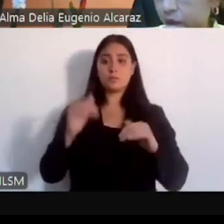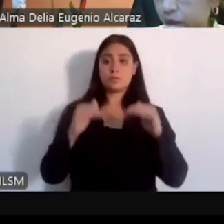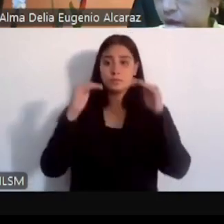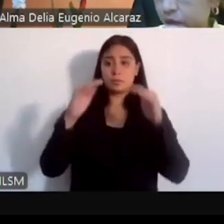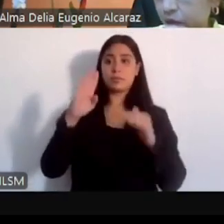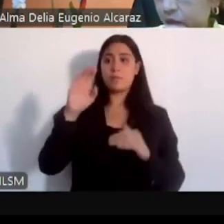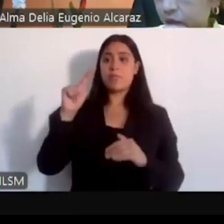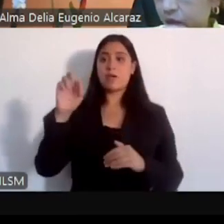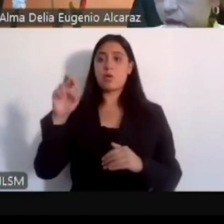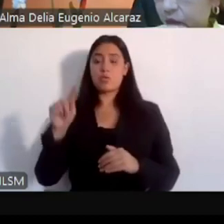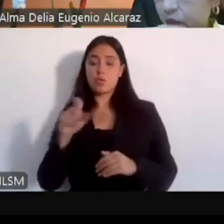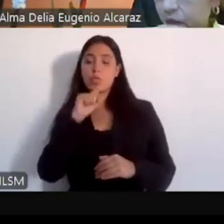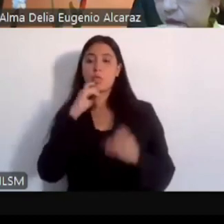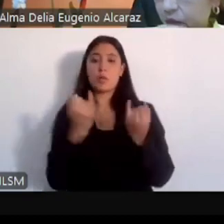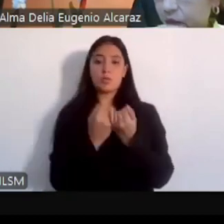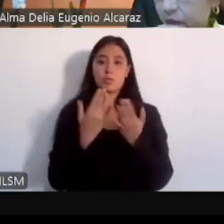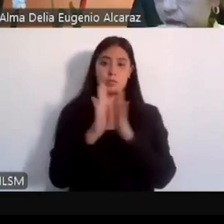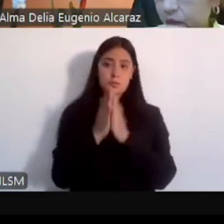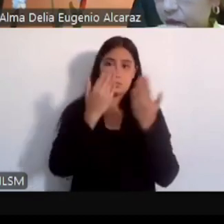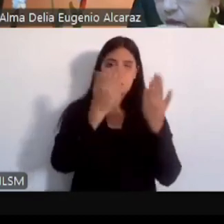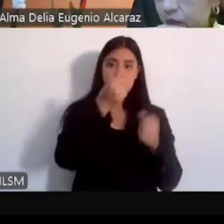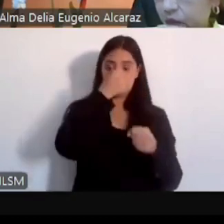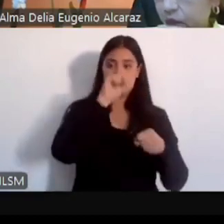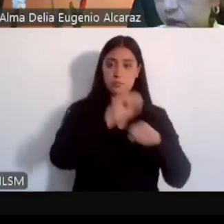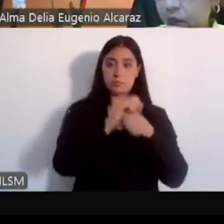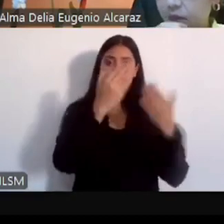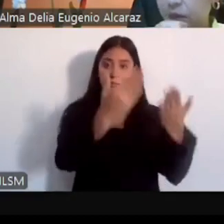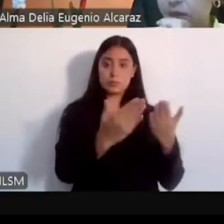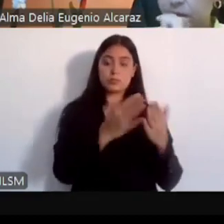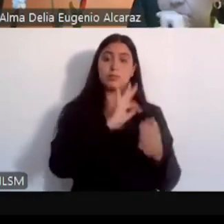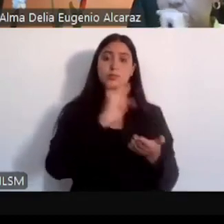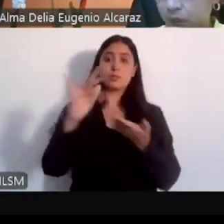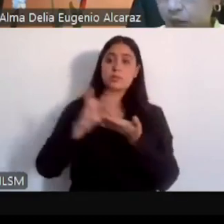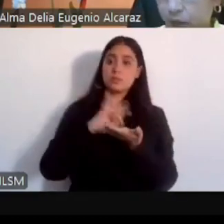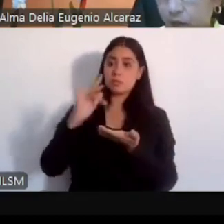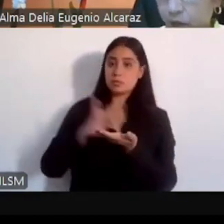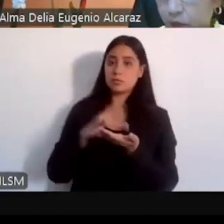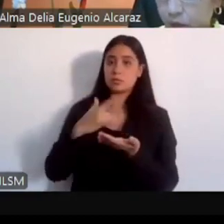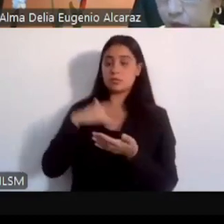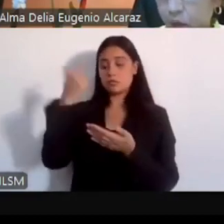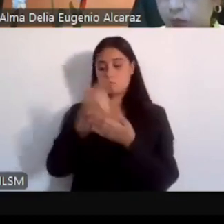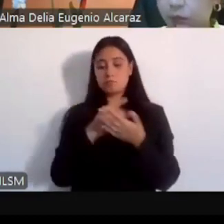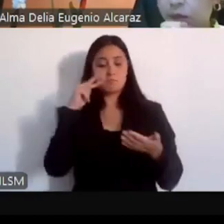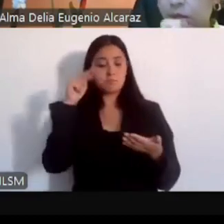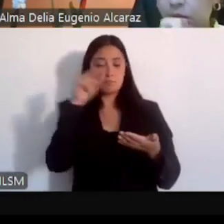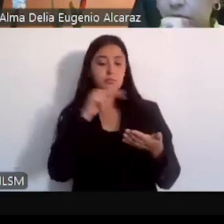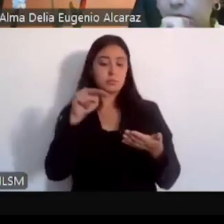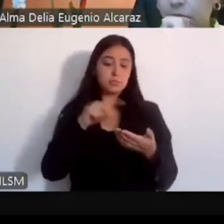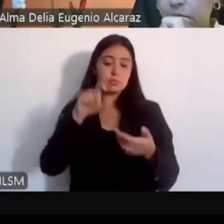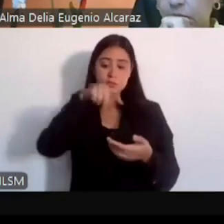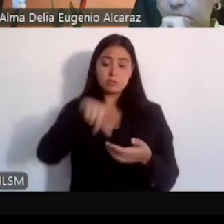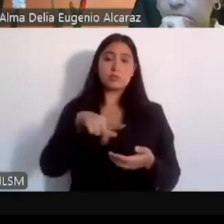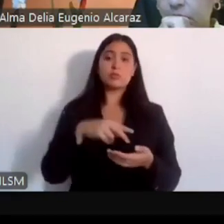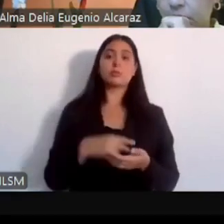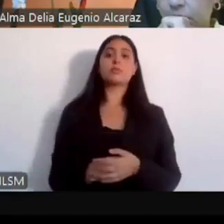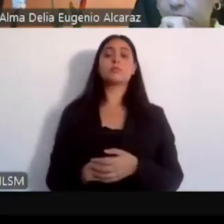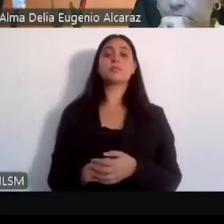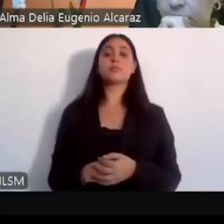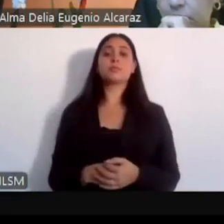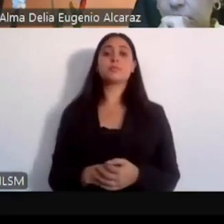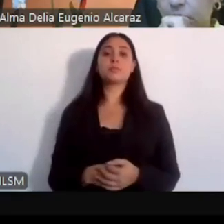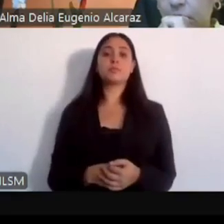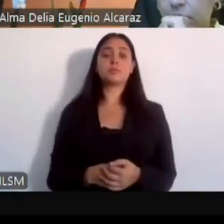Salgado por lo tanto le solicito al secretario nos apoye con la cuenta y los resolutivos del mismo por favor